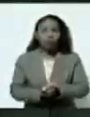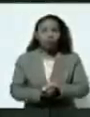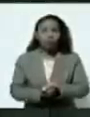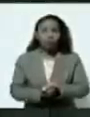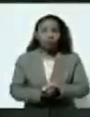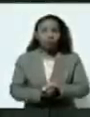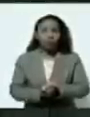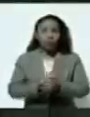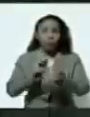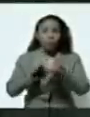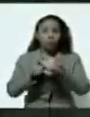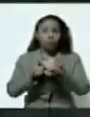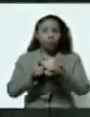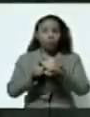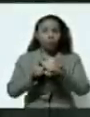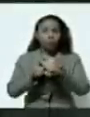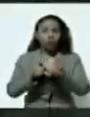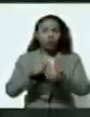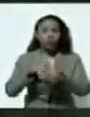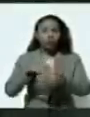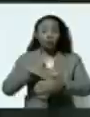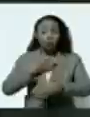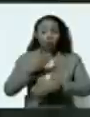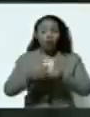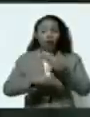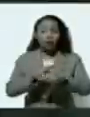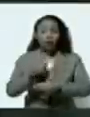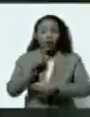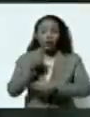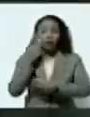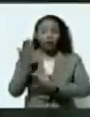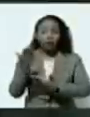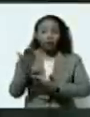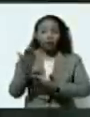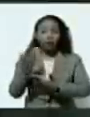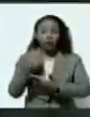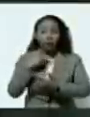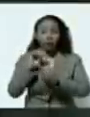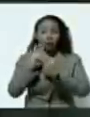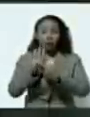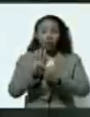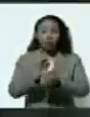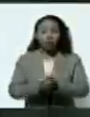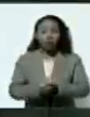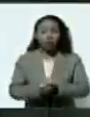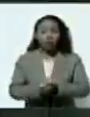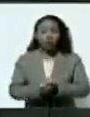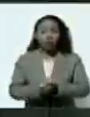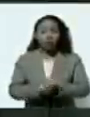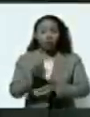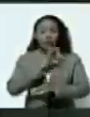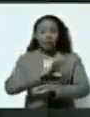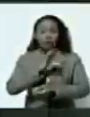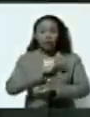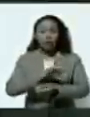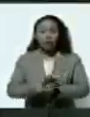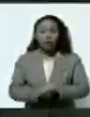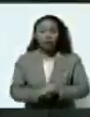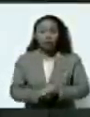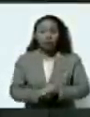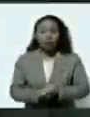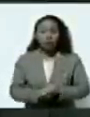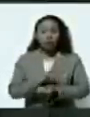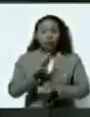¿se ha determinado o será posible, qué infiere usted de lo que le voy a plantear, que el señor